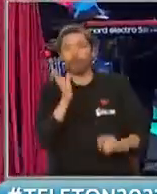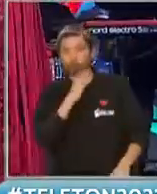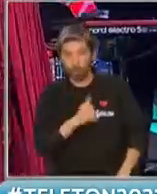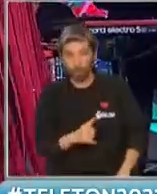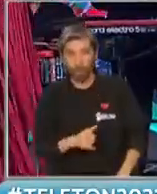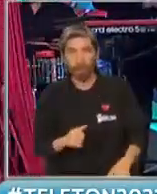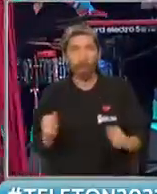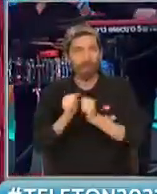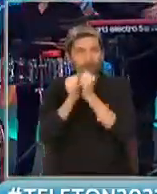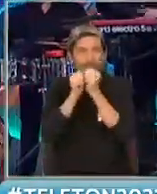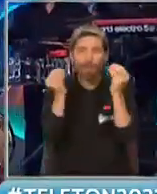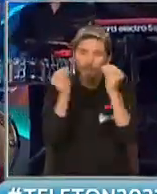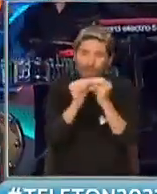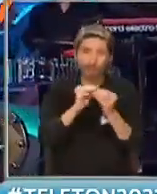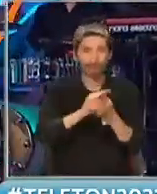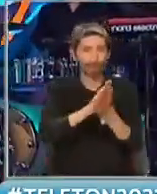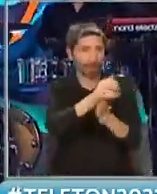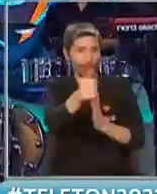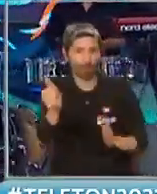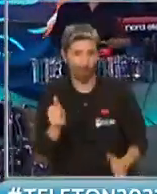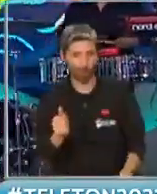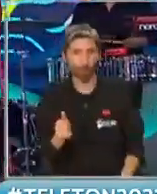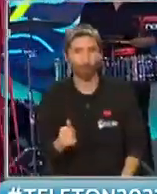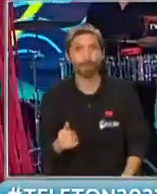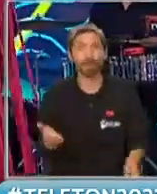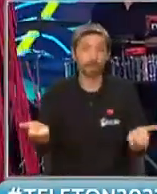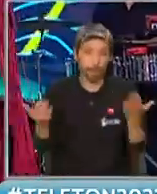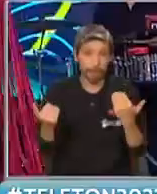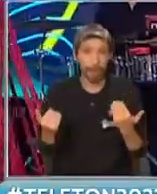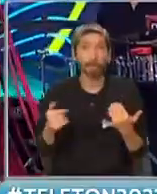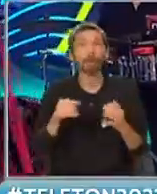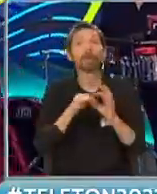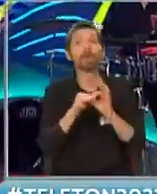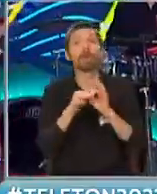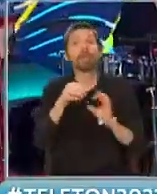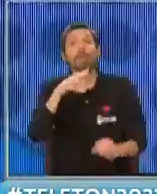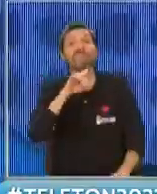bésense todos y bésense todos eso muy bienas gracias